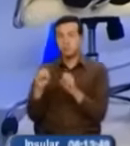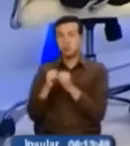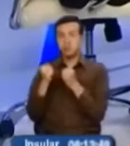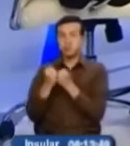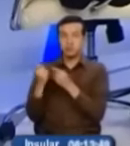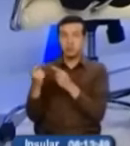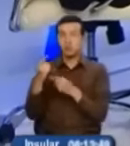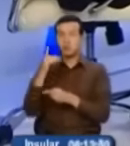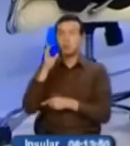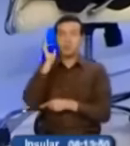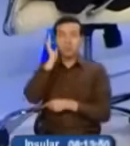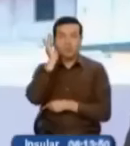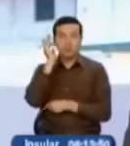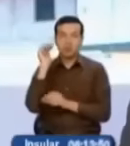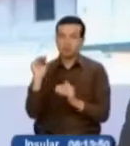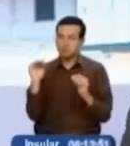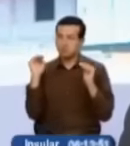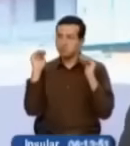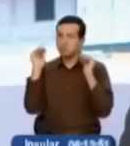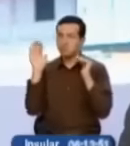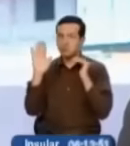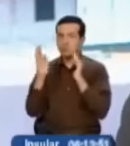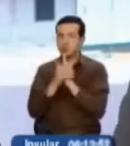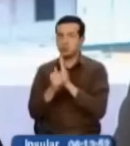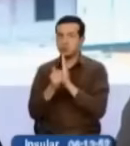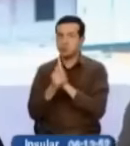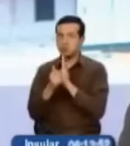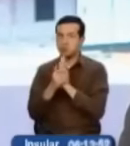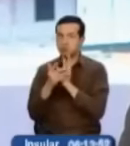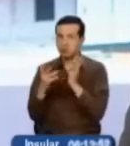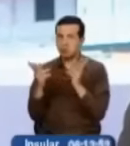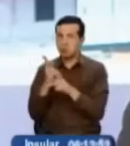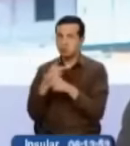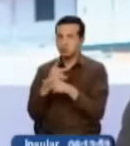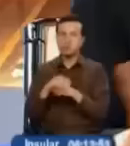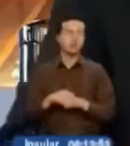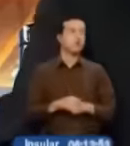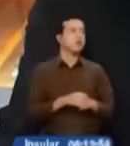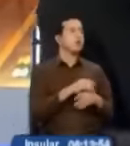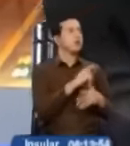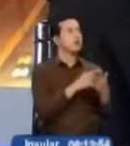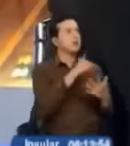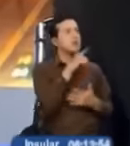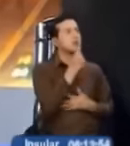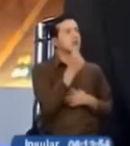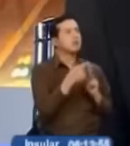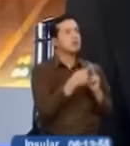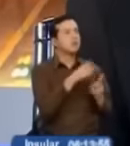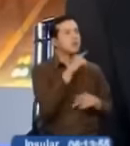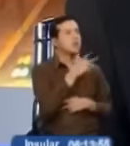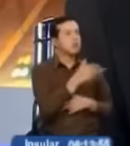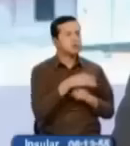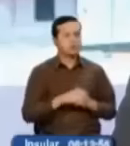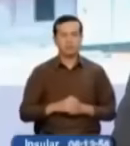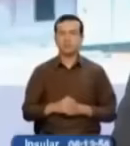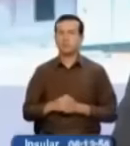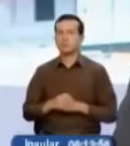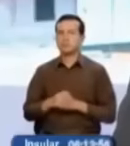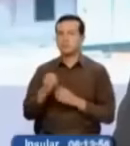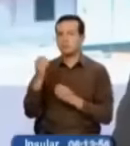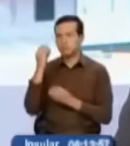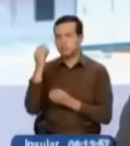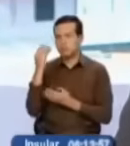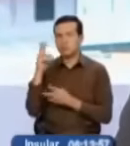social cuando la mujer reivindica su capacidad productiva. Hecha esa introducción, ¿quiénes financian entonces? Yo tengo alguna